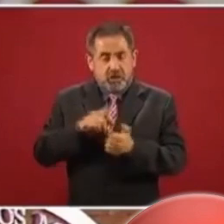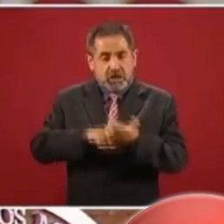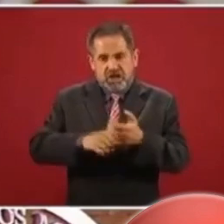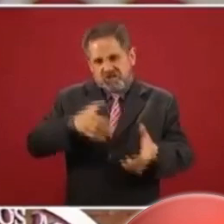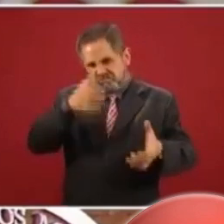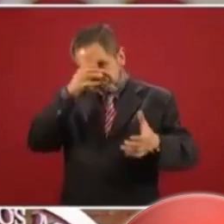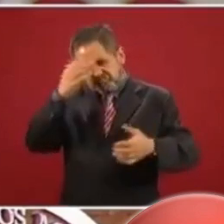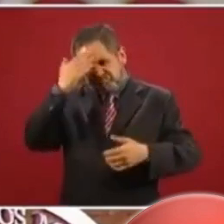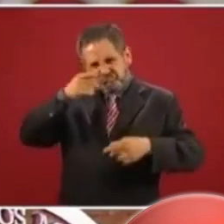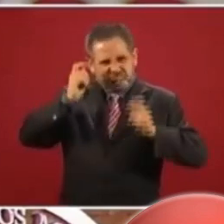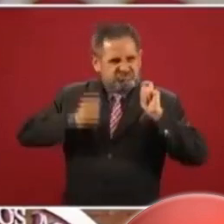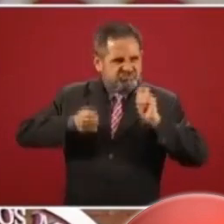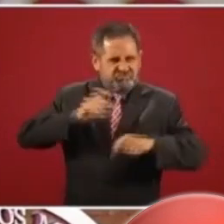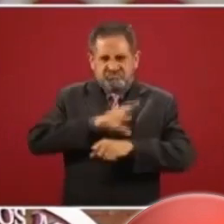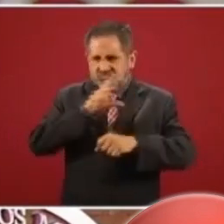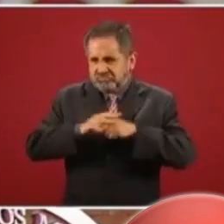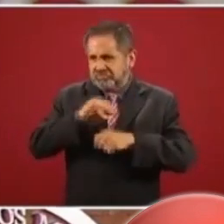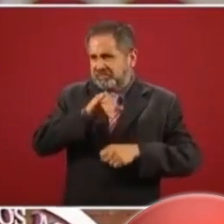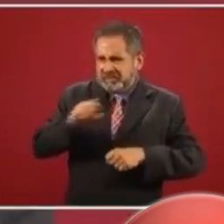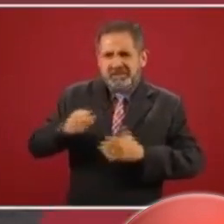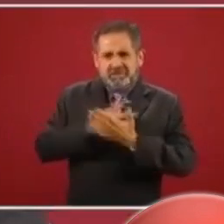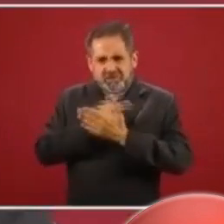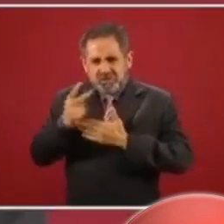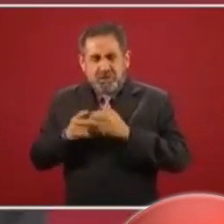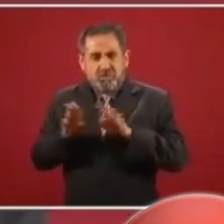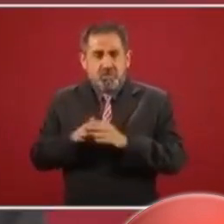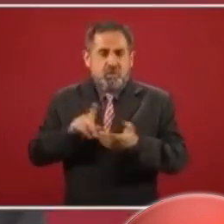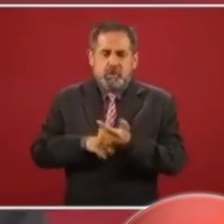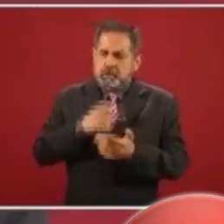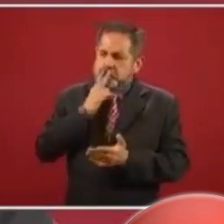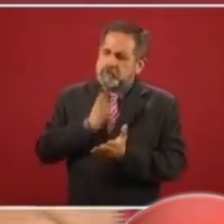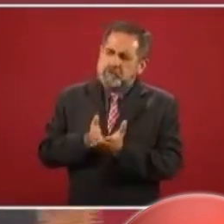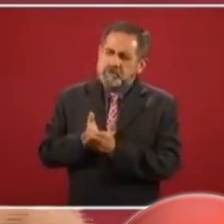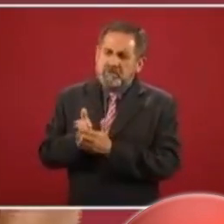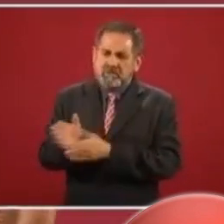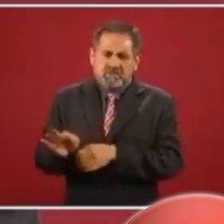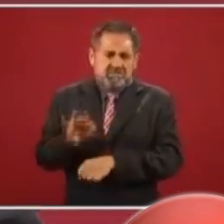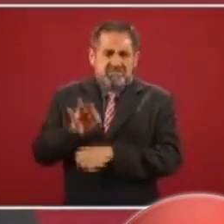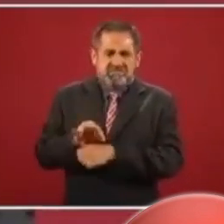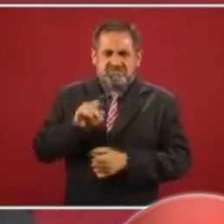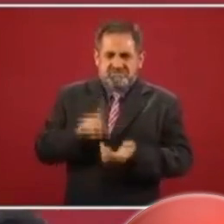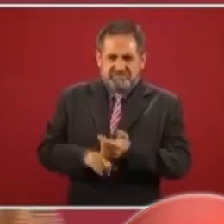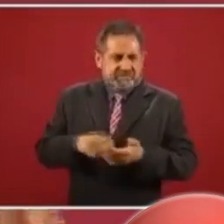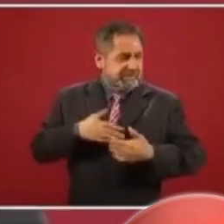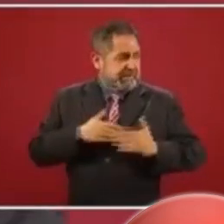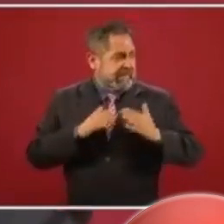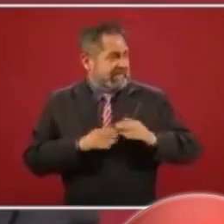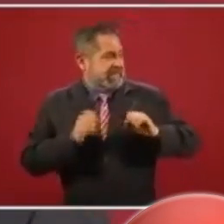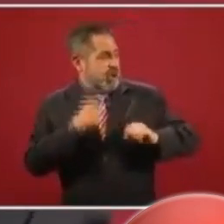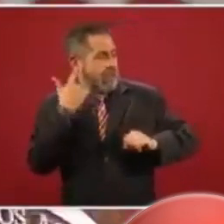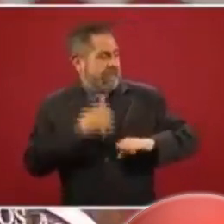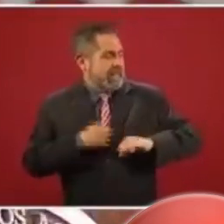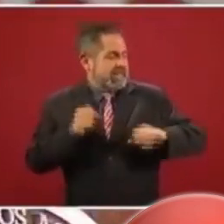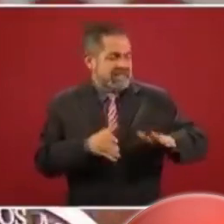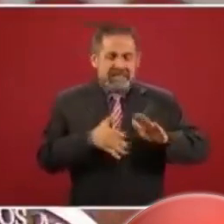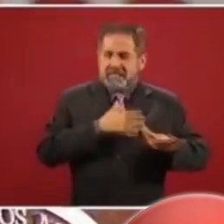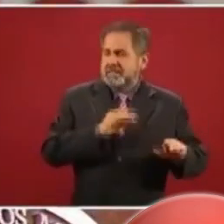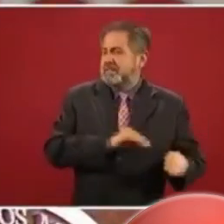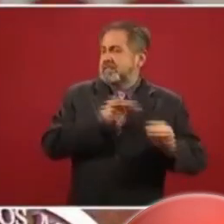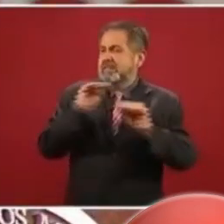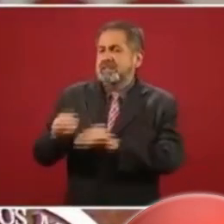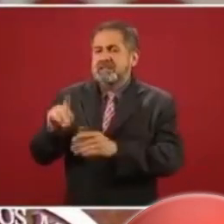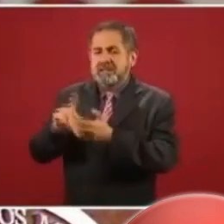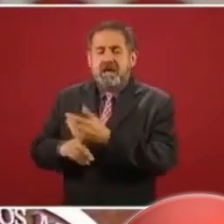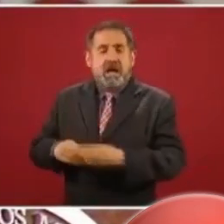tienen de la institución, de los programas y demás, y la lealtad que manifiestan de decir: dejo mi casa en Guadalajara y ahora me voy